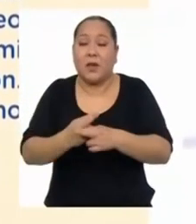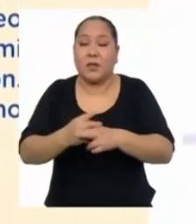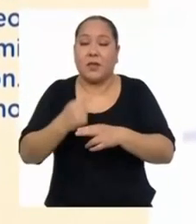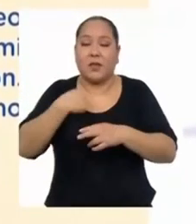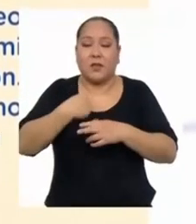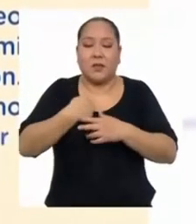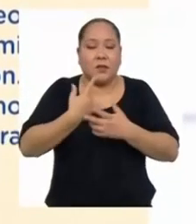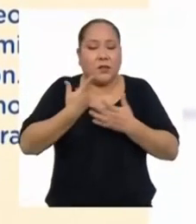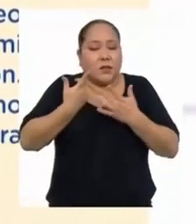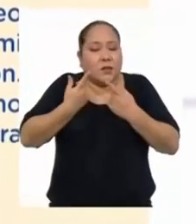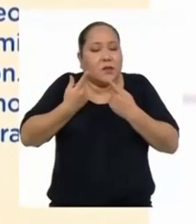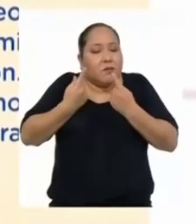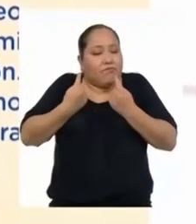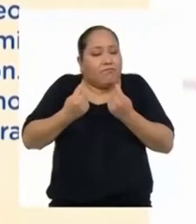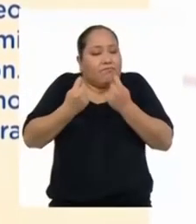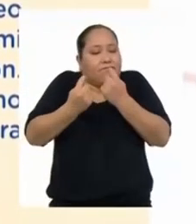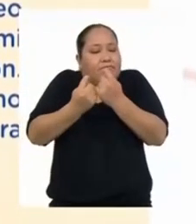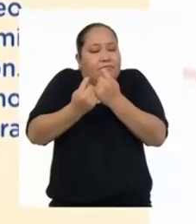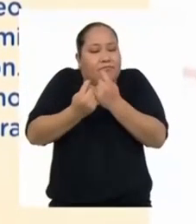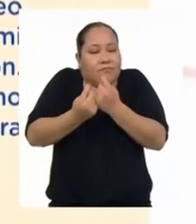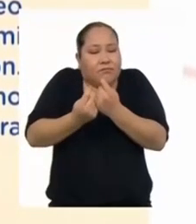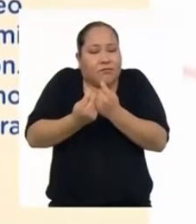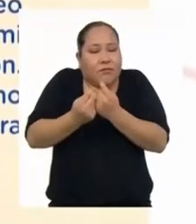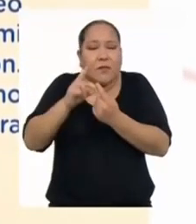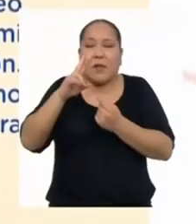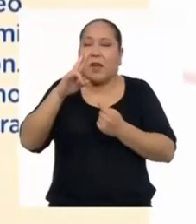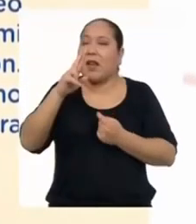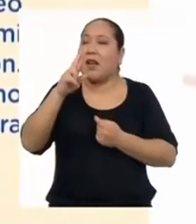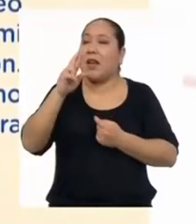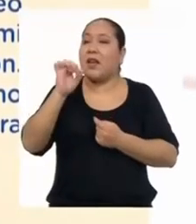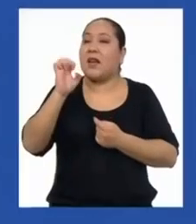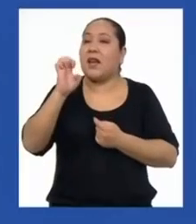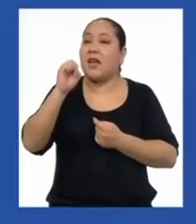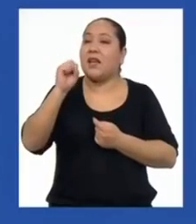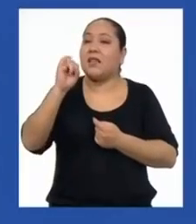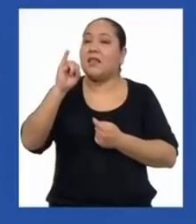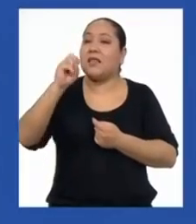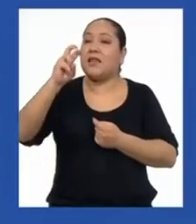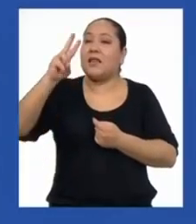muy resiliente para poder enfrentar la situación.